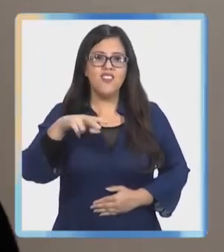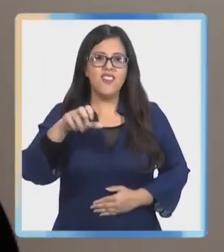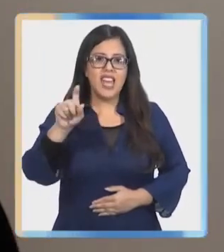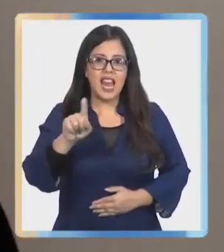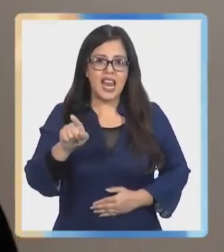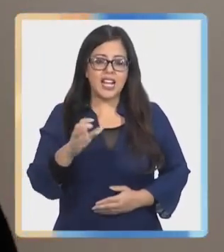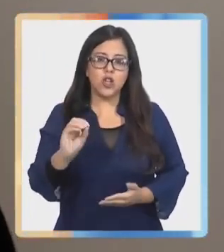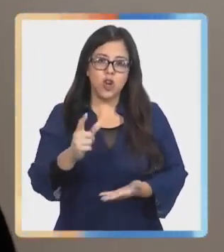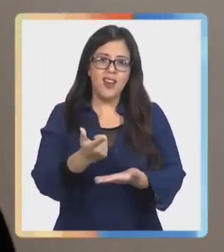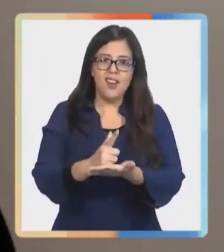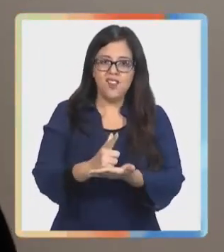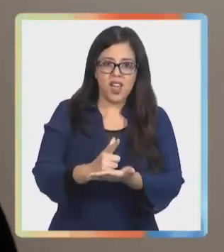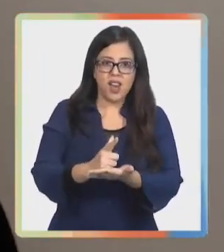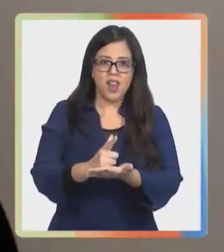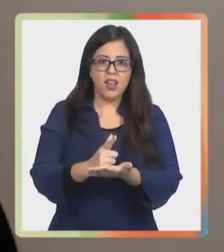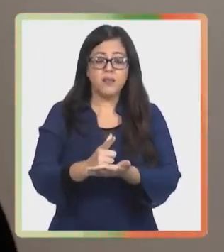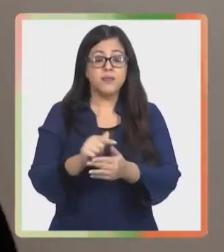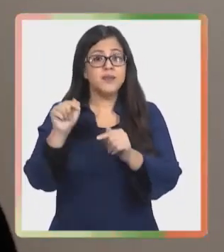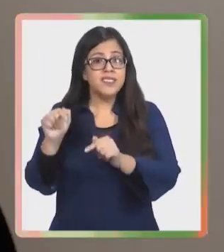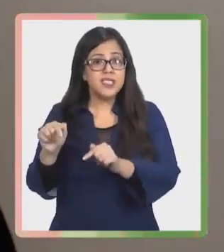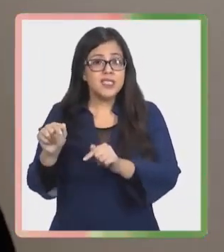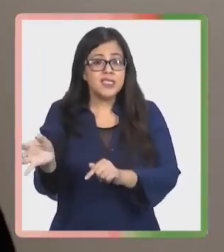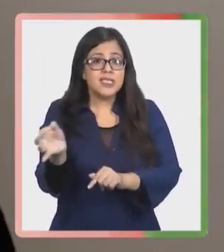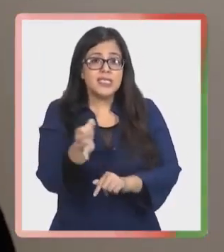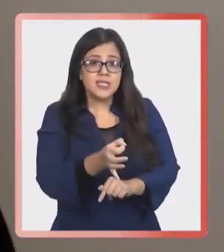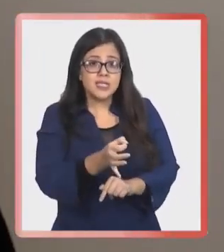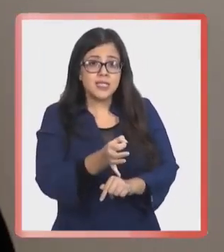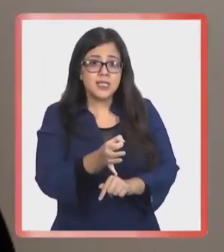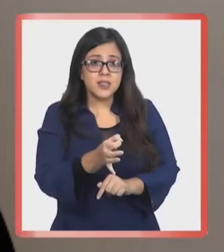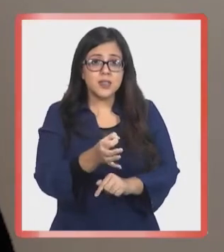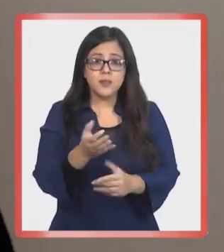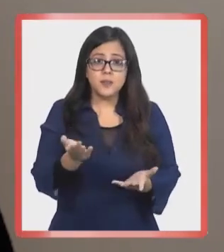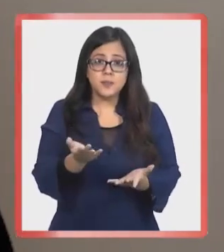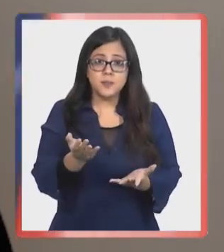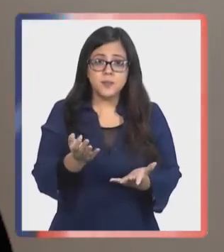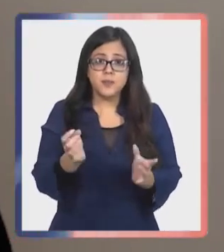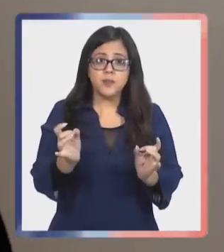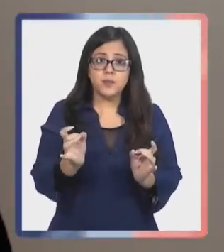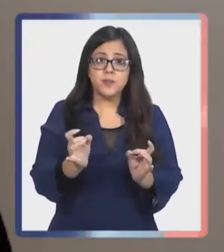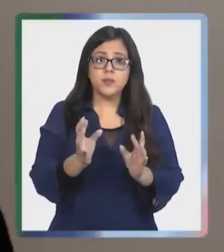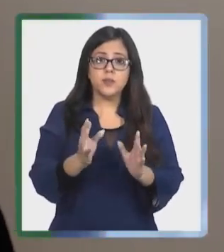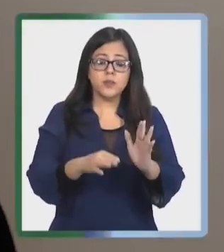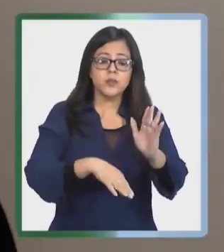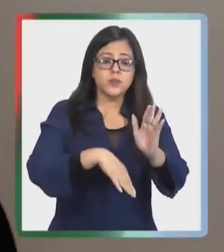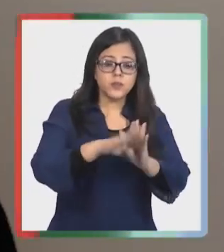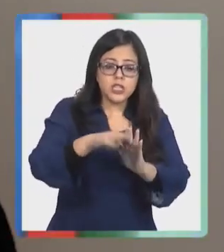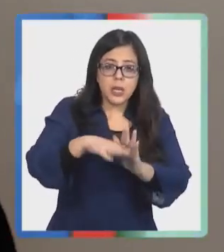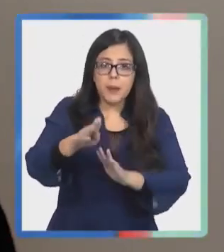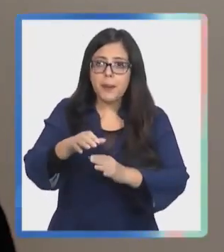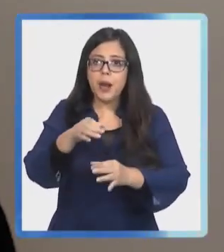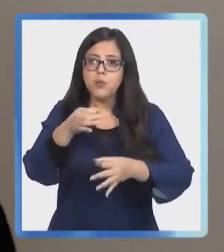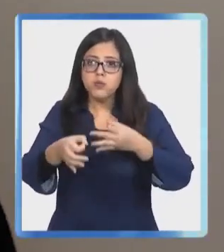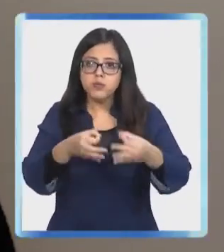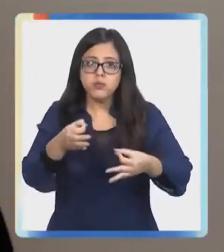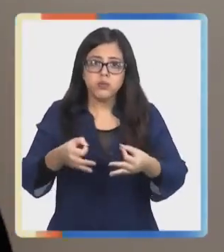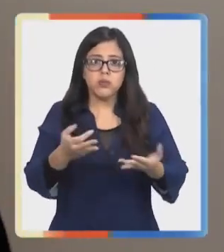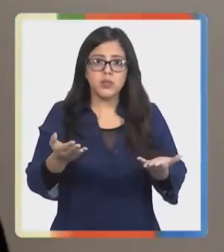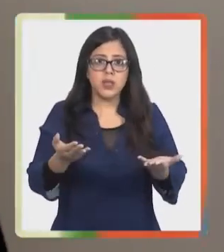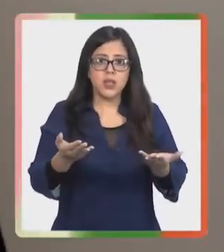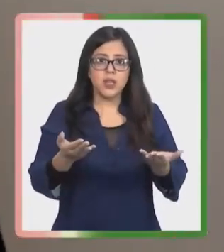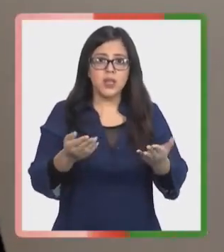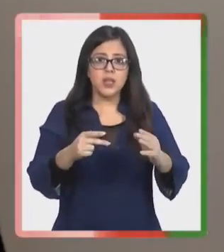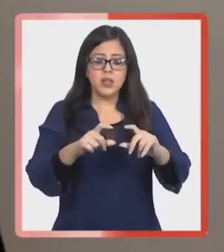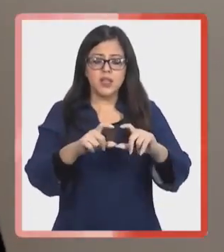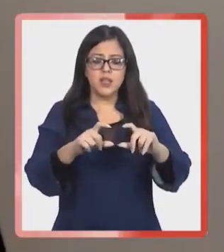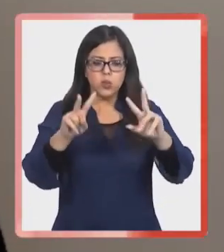Entonces se presumía que habría más subdeclaración en